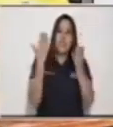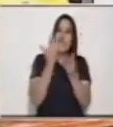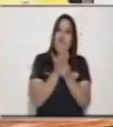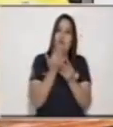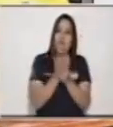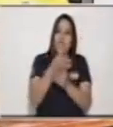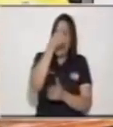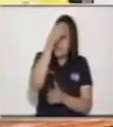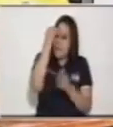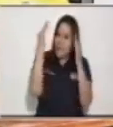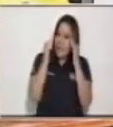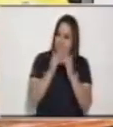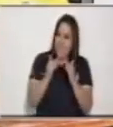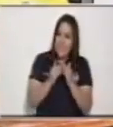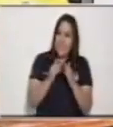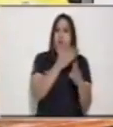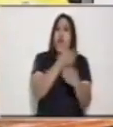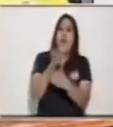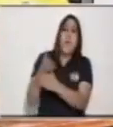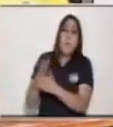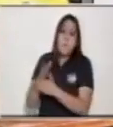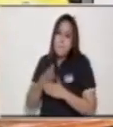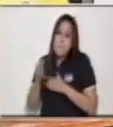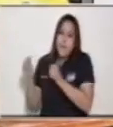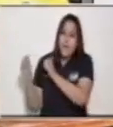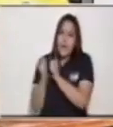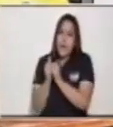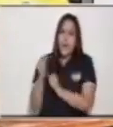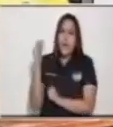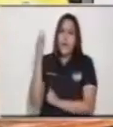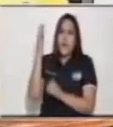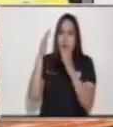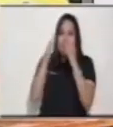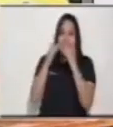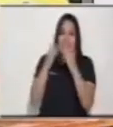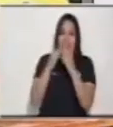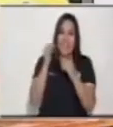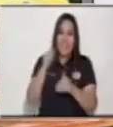Casa. Comparte con las personas de tu casa lo que aprendiste hoy.